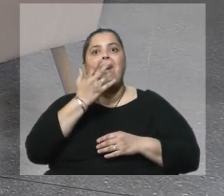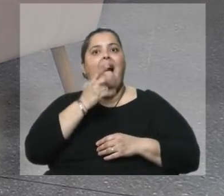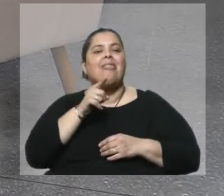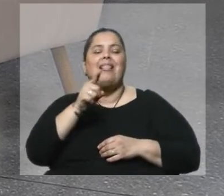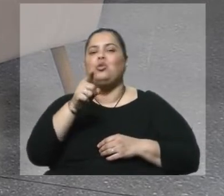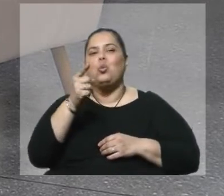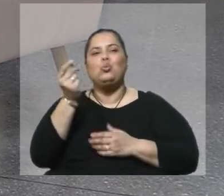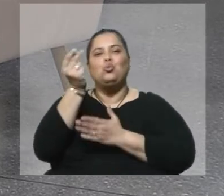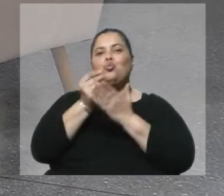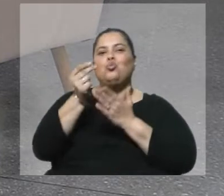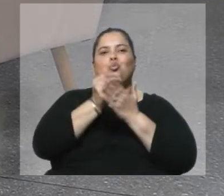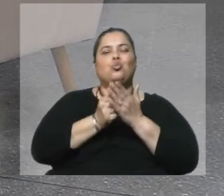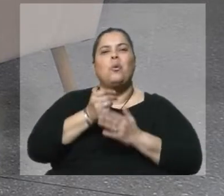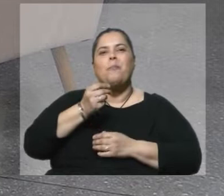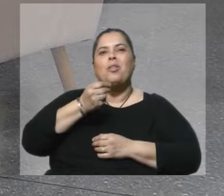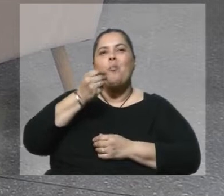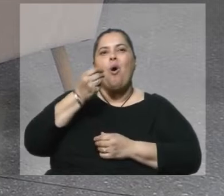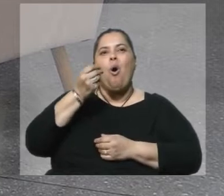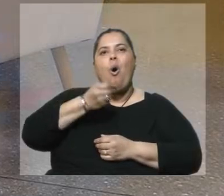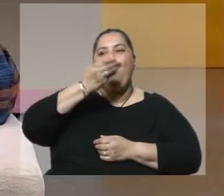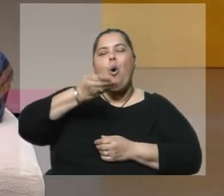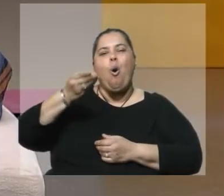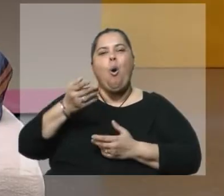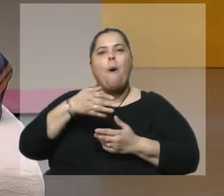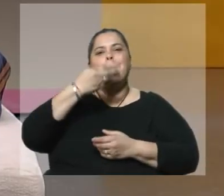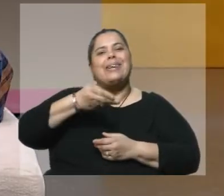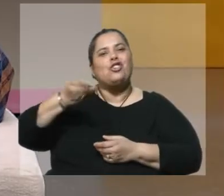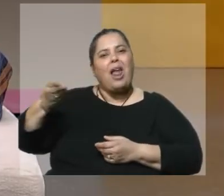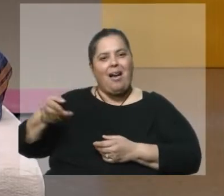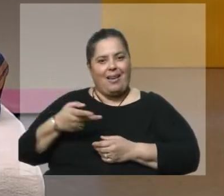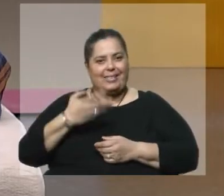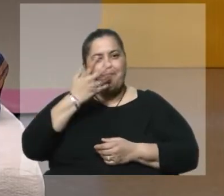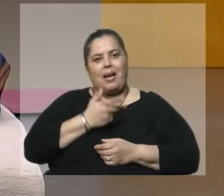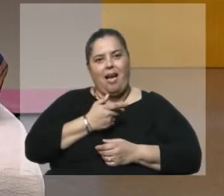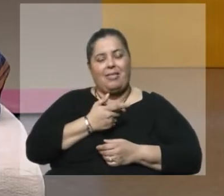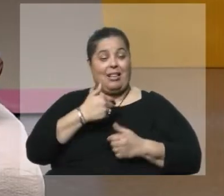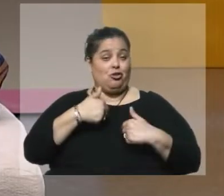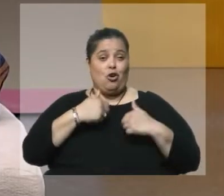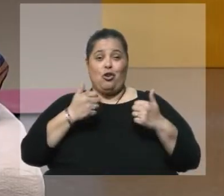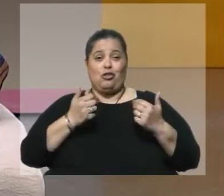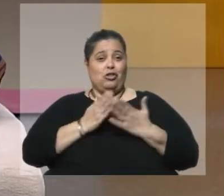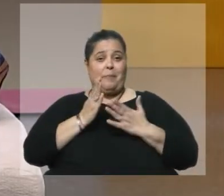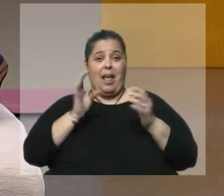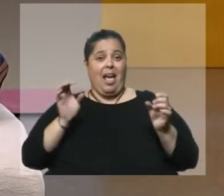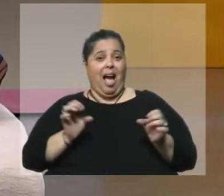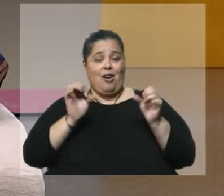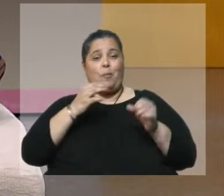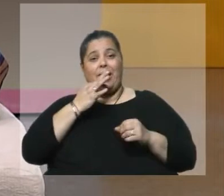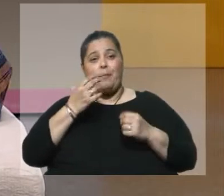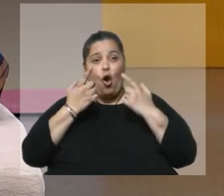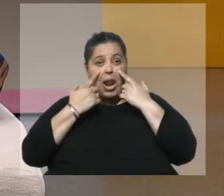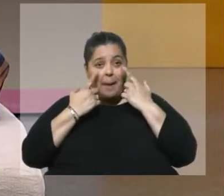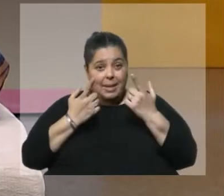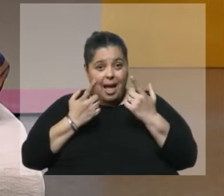son atrevidos. Yo en realidad lo que mucho hago es tratar de a través de la mirada expresar el